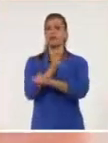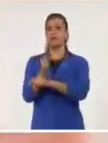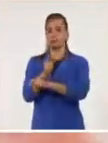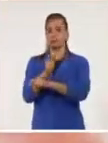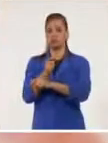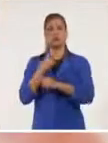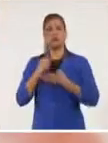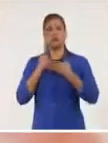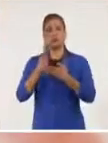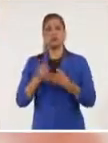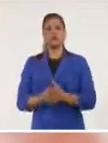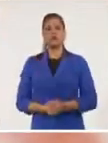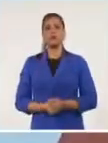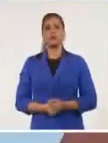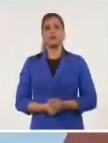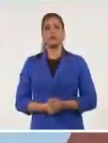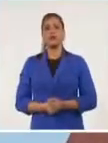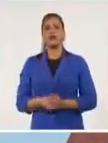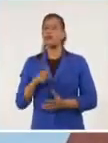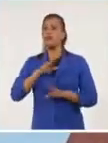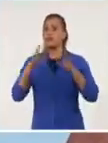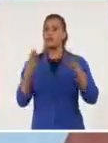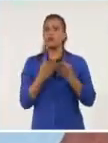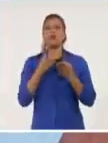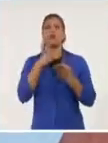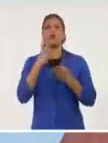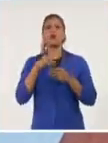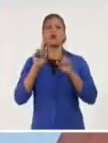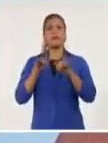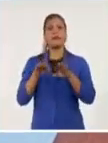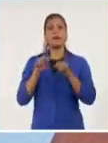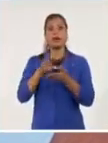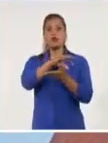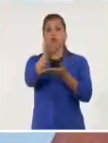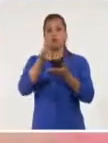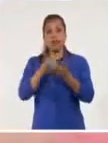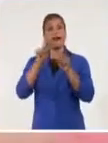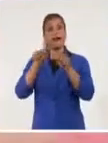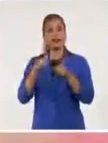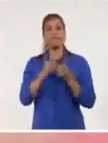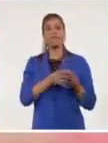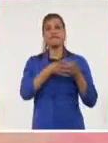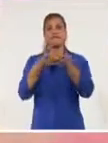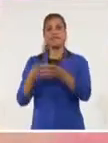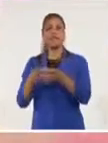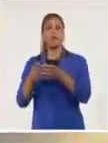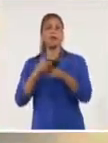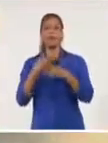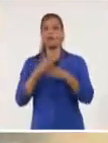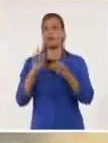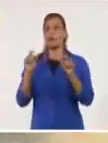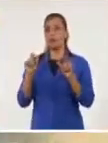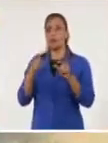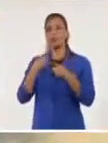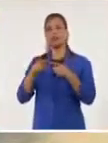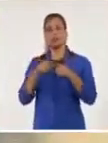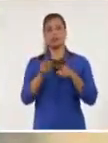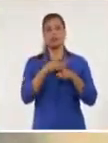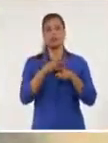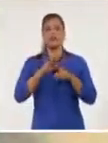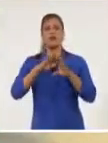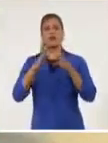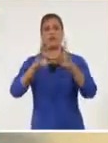diccionario de las actividades educativas son parques espacios donde llevan los juguetes y medios de enseñanza descripción de